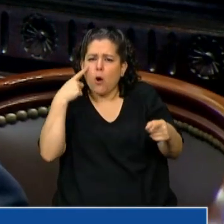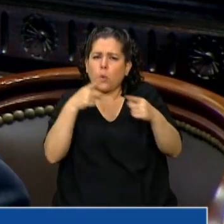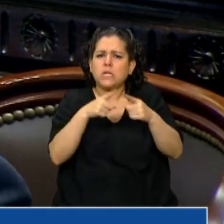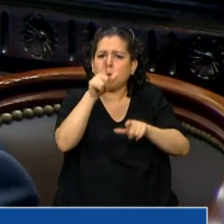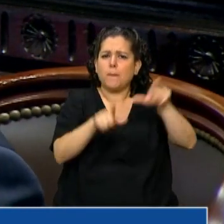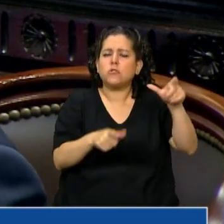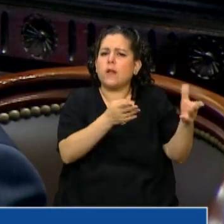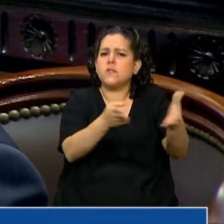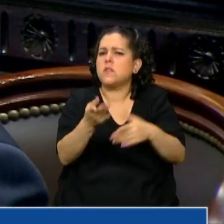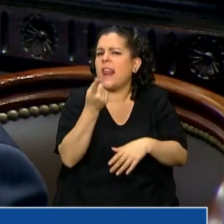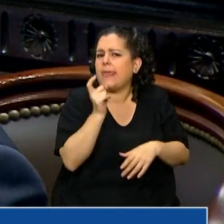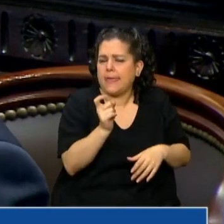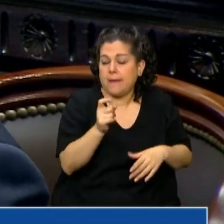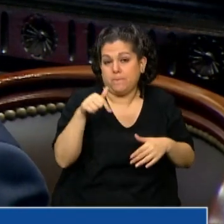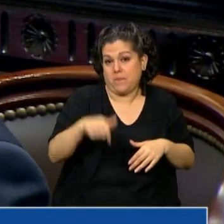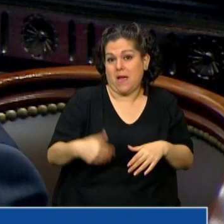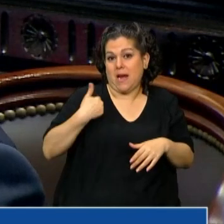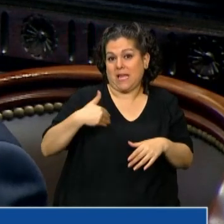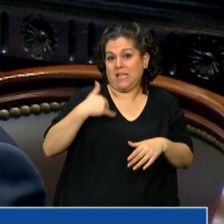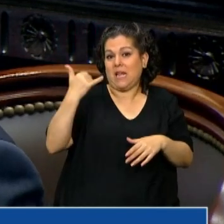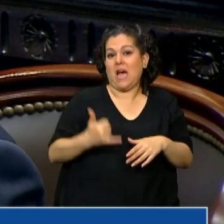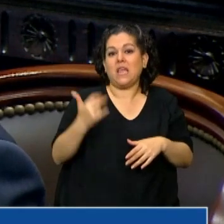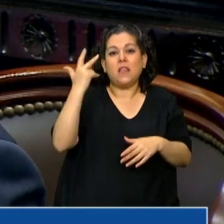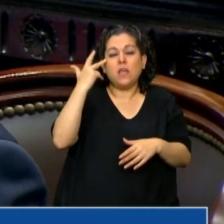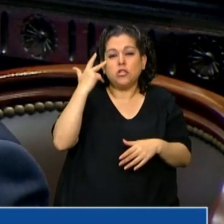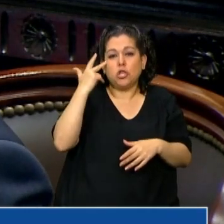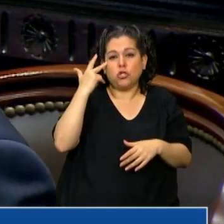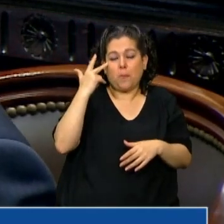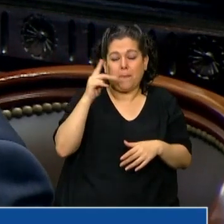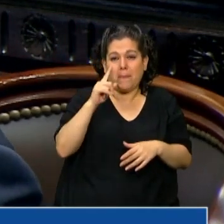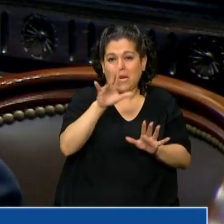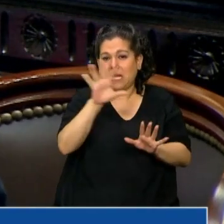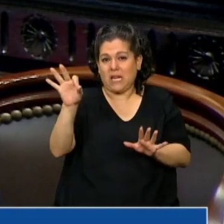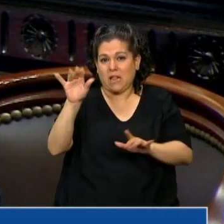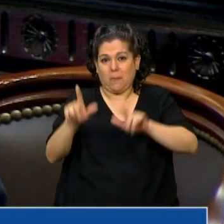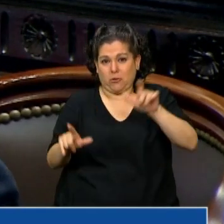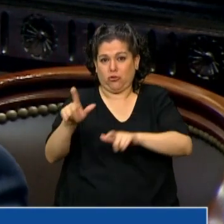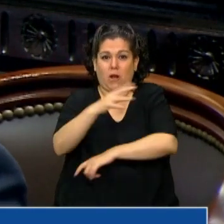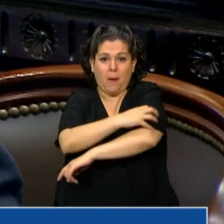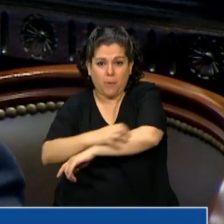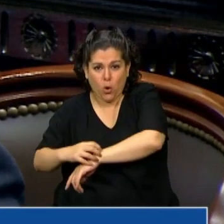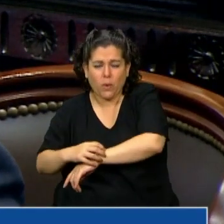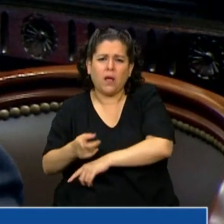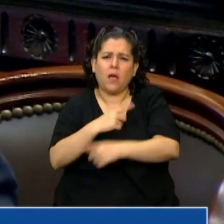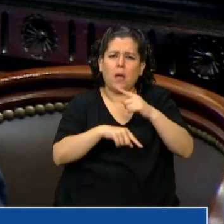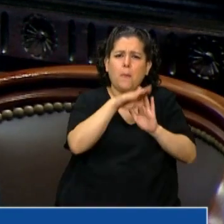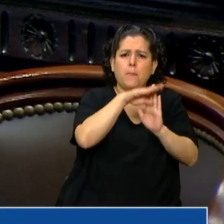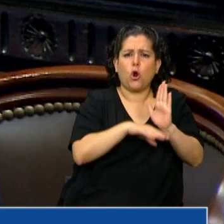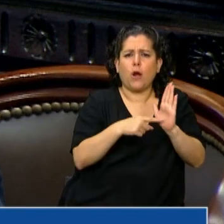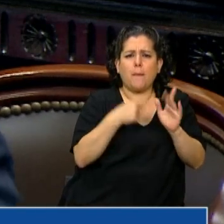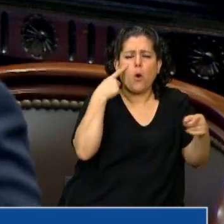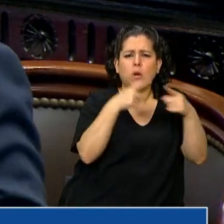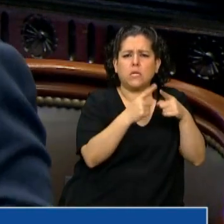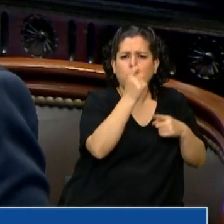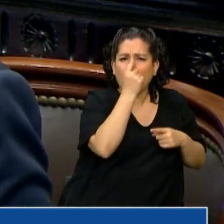la Argentina 18 millones y medio de pobres, el programa este tiene 21 millones de